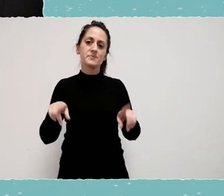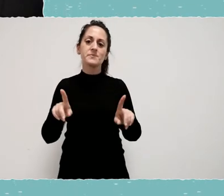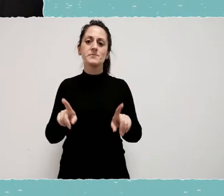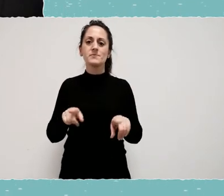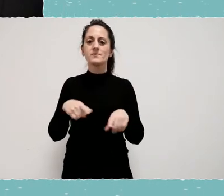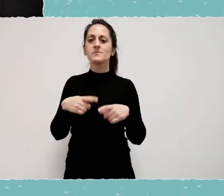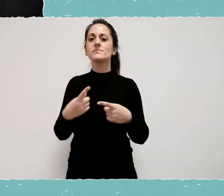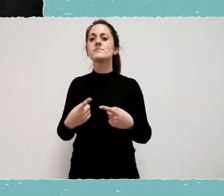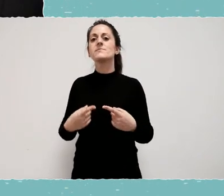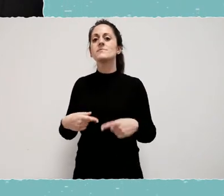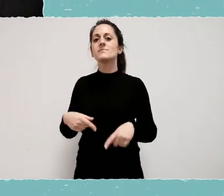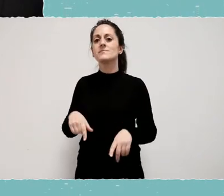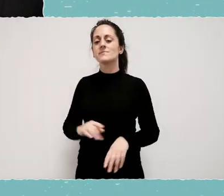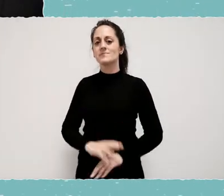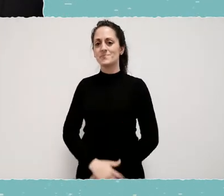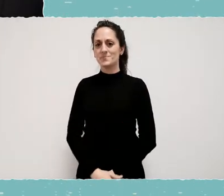la